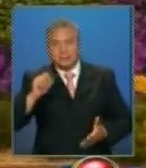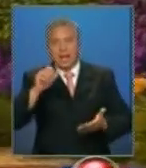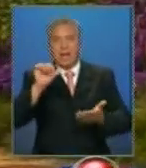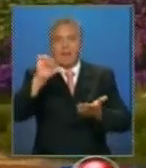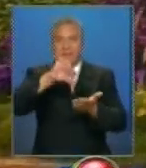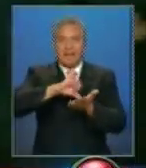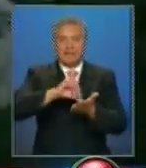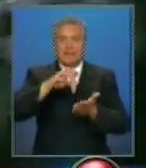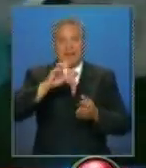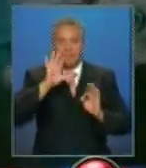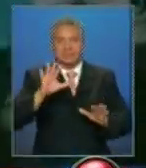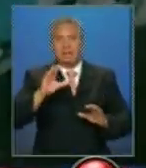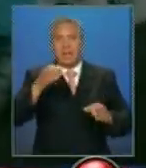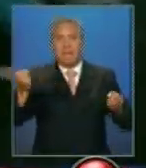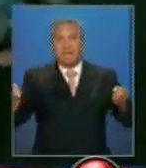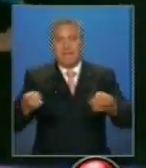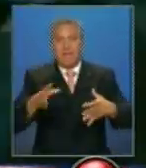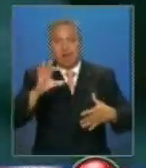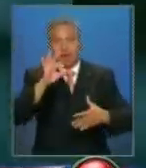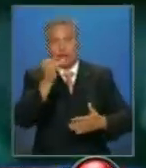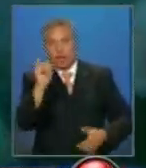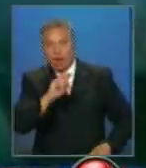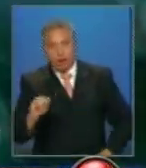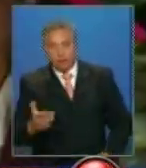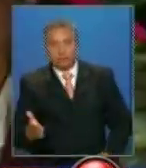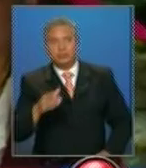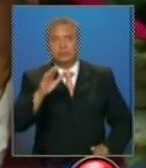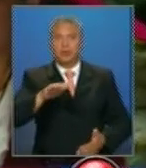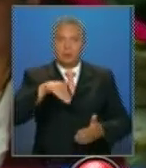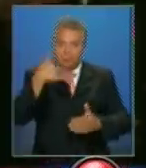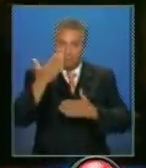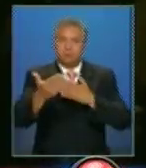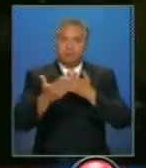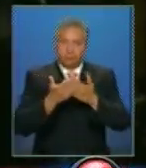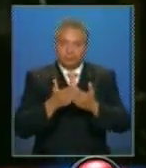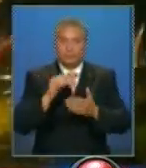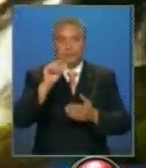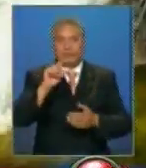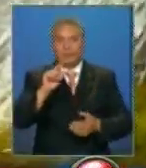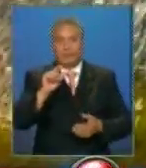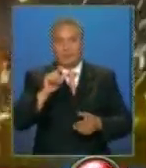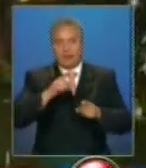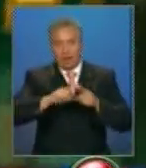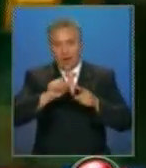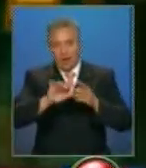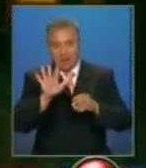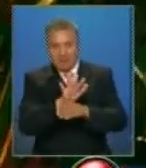El Mago de Oz y pronto con La Bella Durmiente y La Cenicienta.